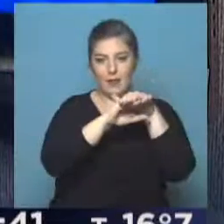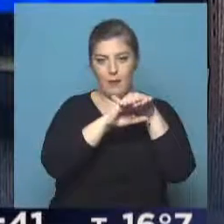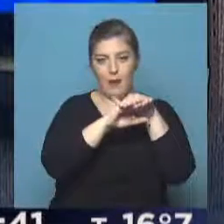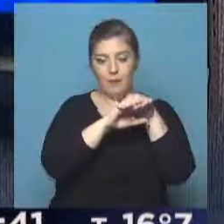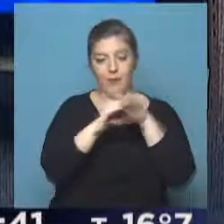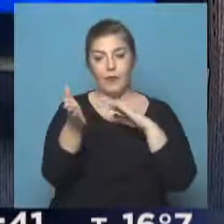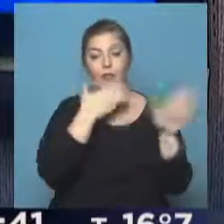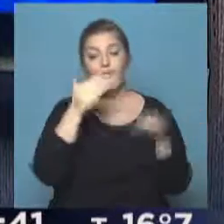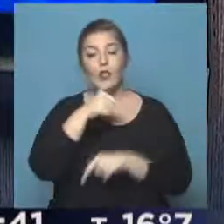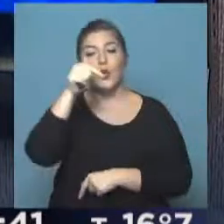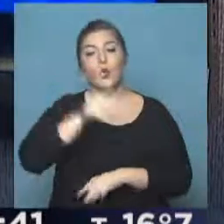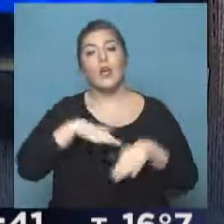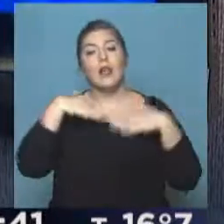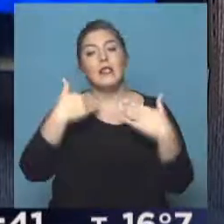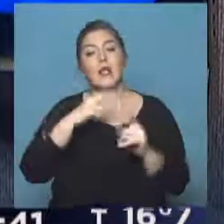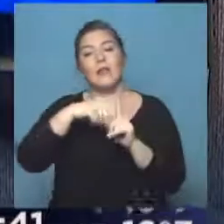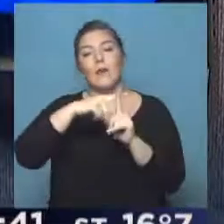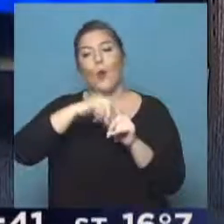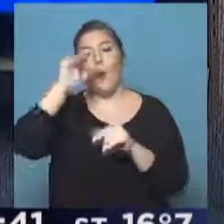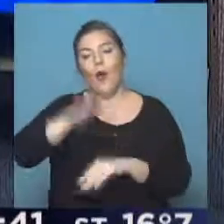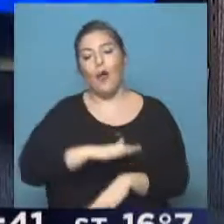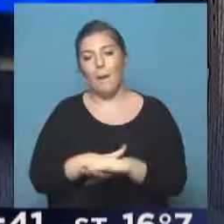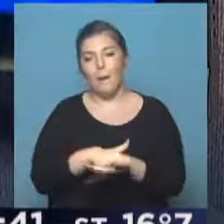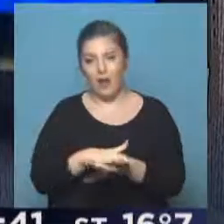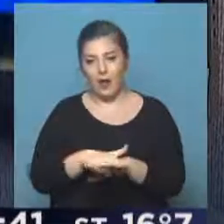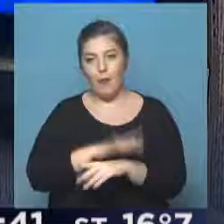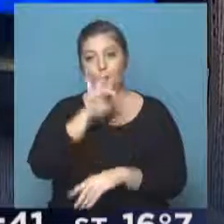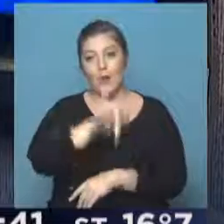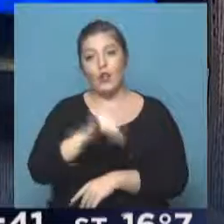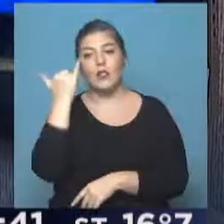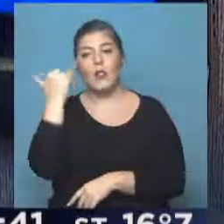Entra viento sur, por lo tanto desciende la mínima el miércoles.